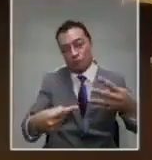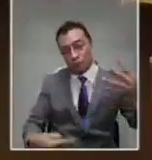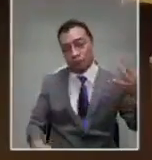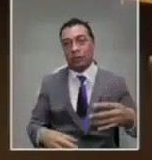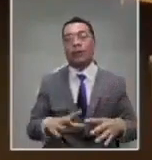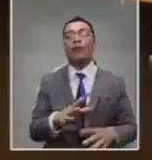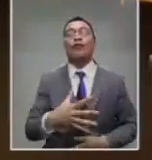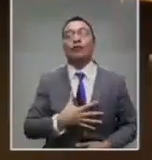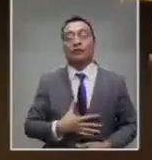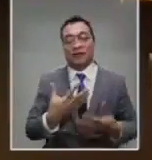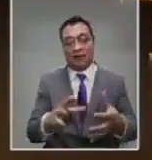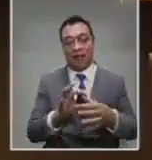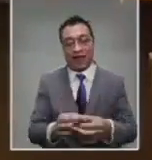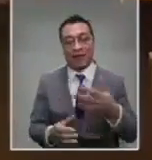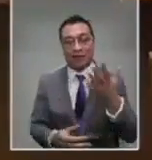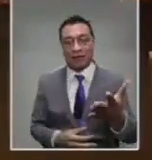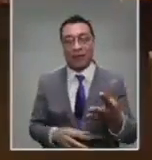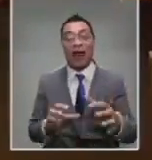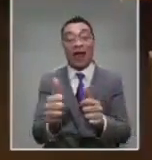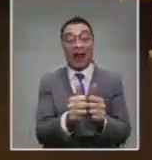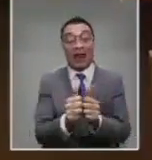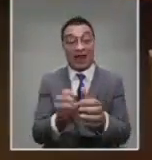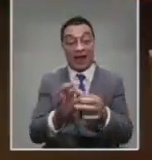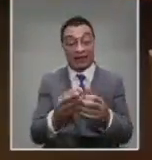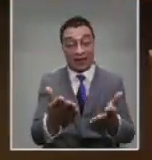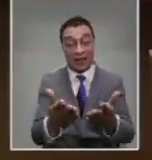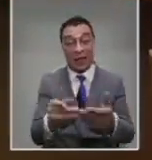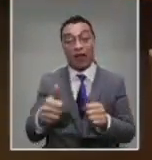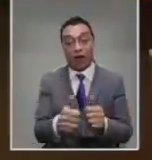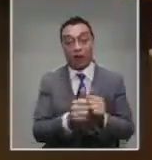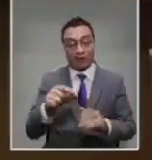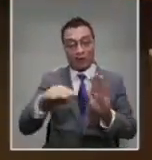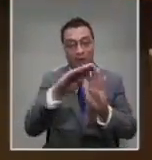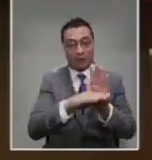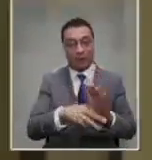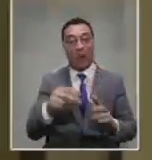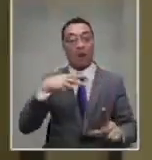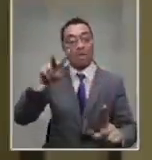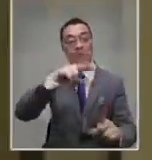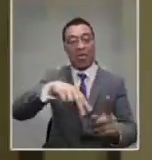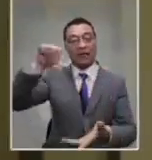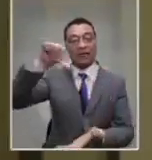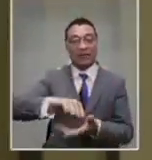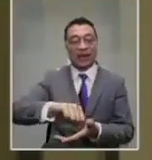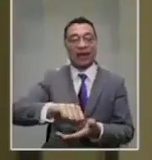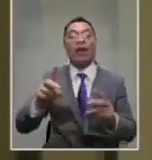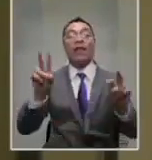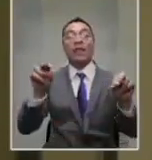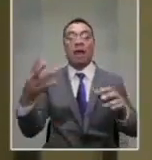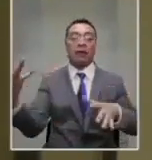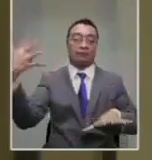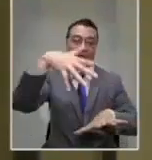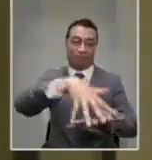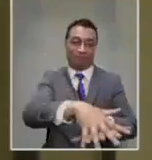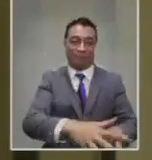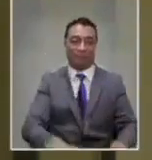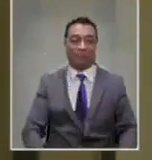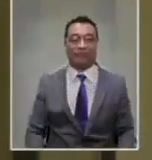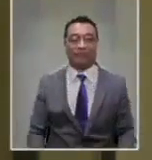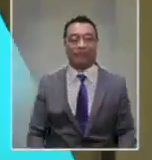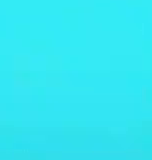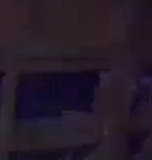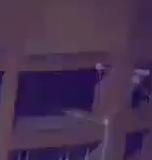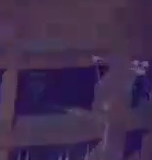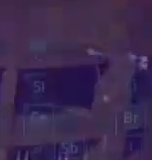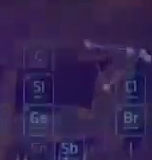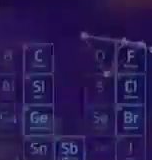muchos. Definitivamente. Gracias. Que esté muy bien. Gracias por acompañarnos en este capítulo de Mirada Central acerca de migración.